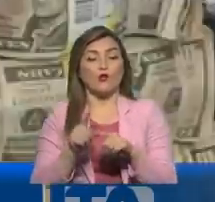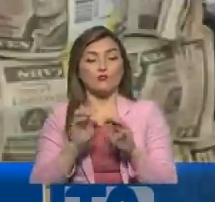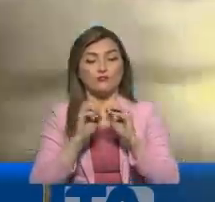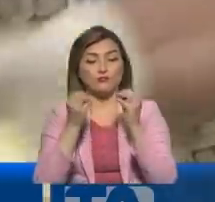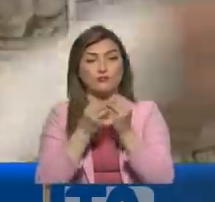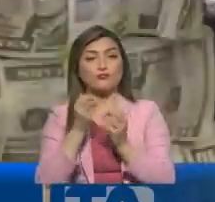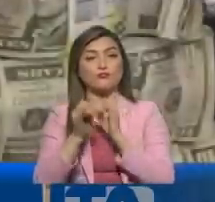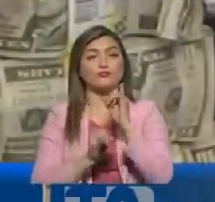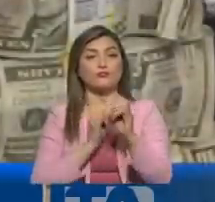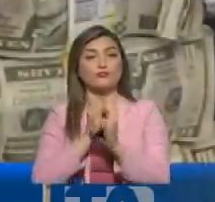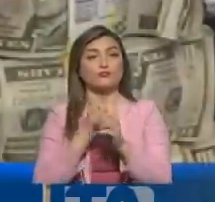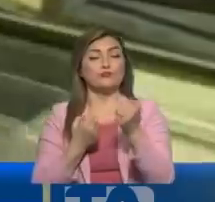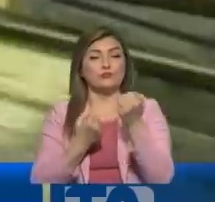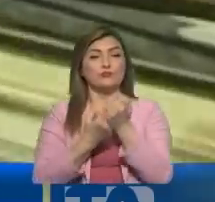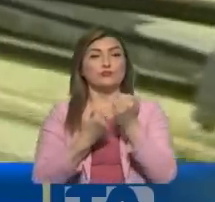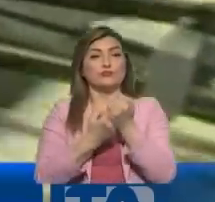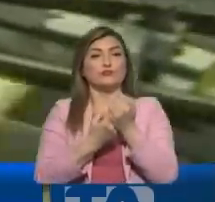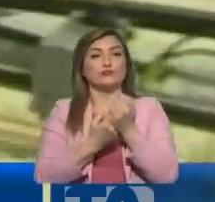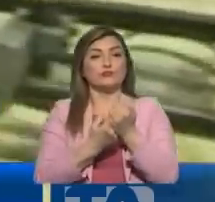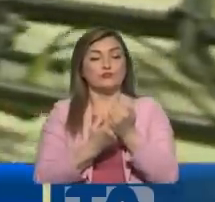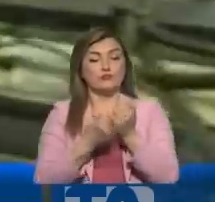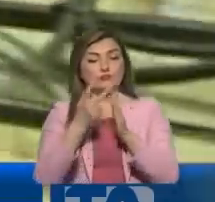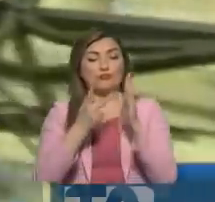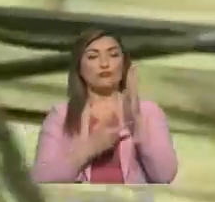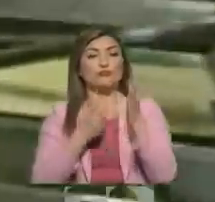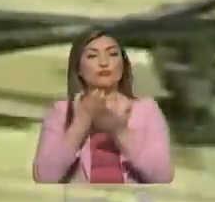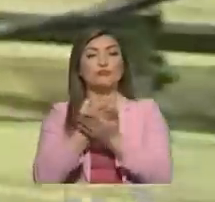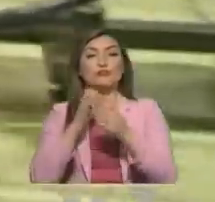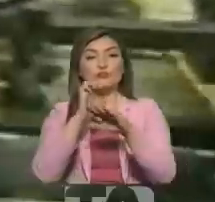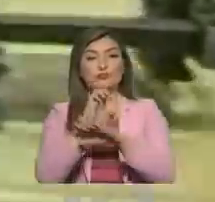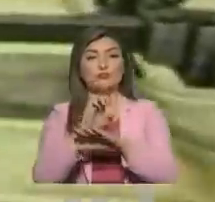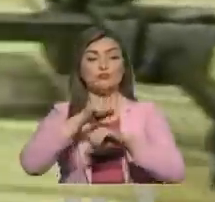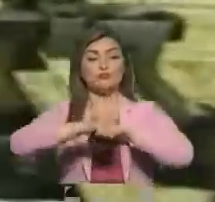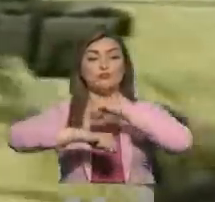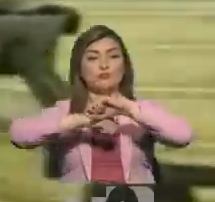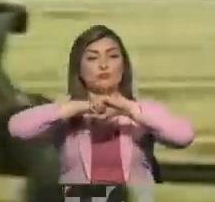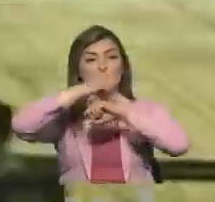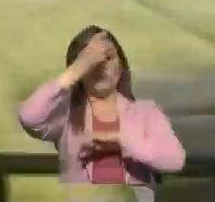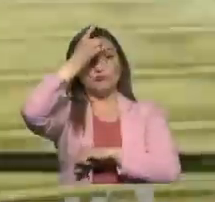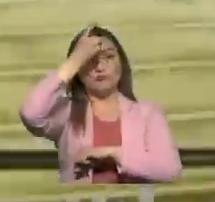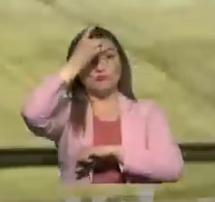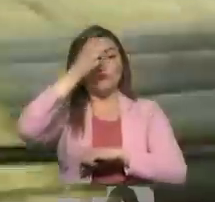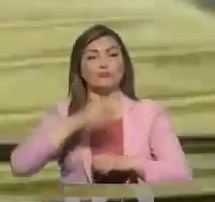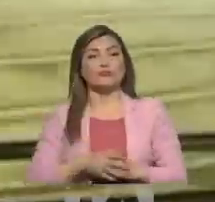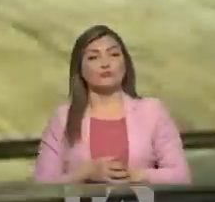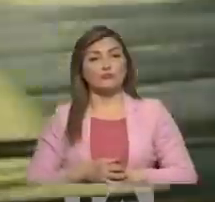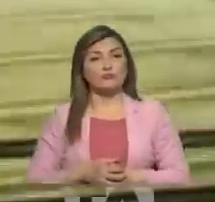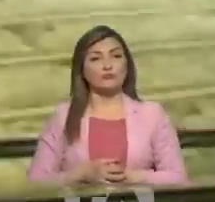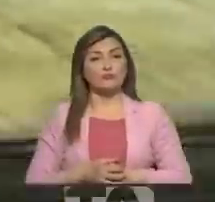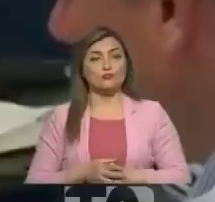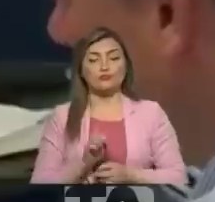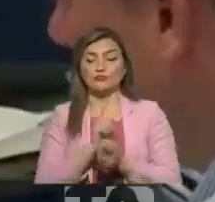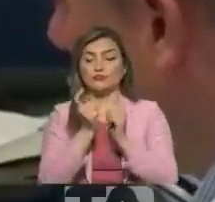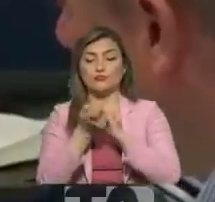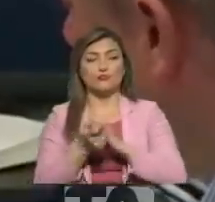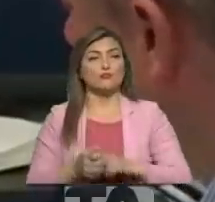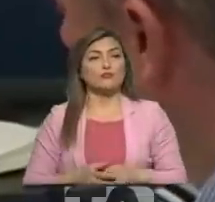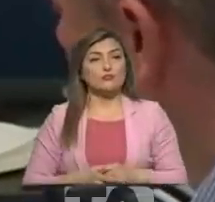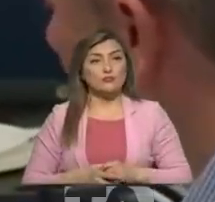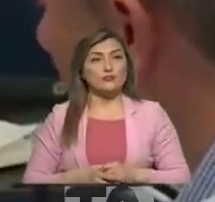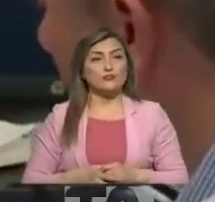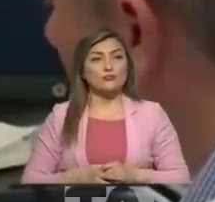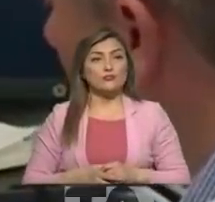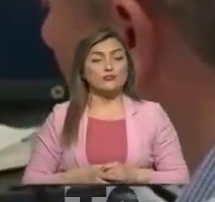internacionales apoyaron el programa económico del Ecuador para reestructurar la deuda y cambiar su composición, que le